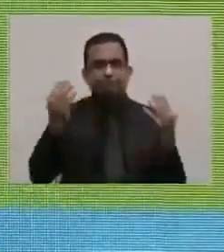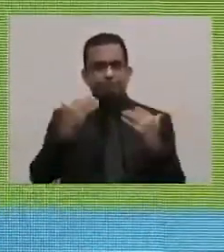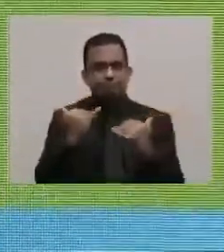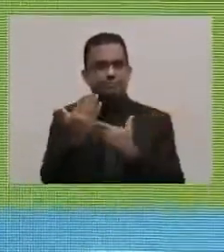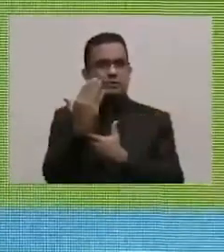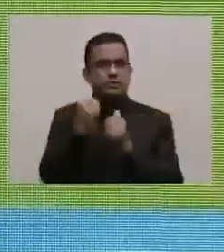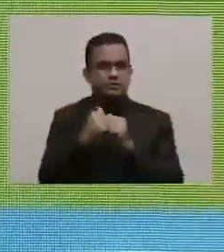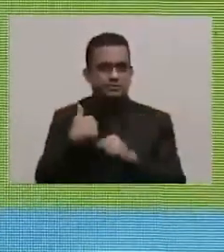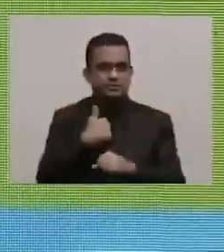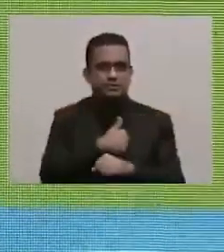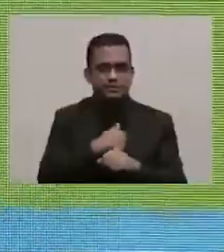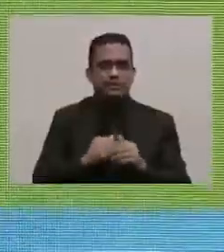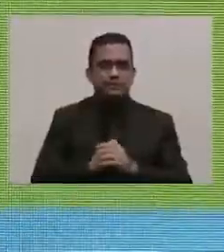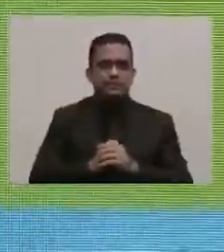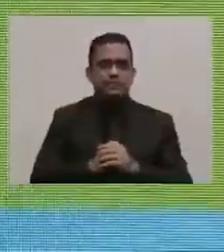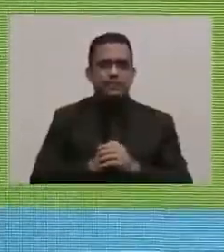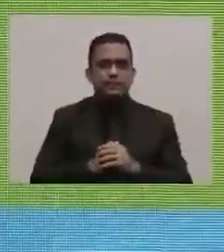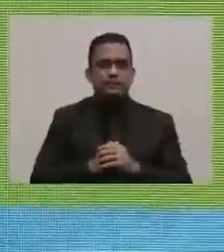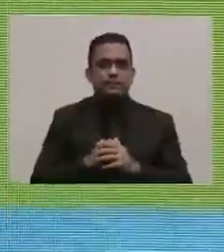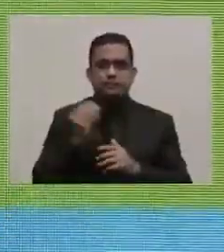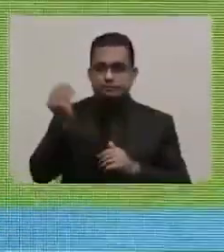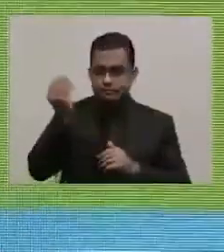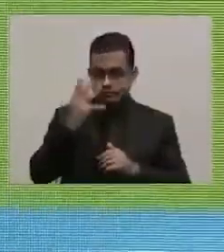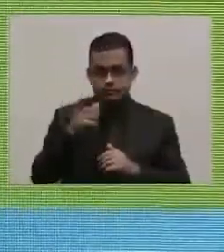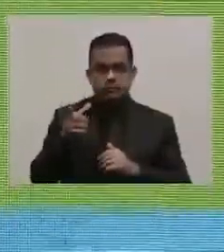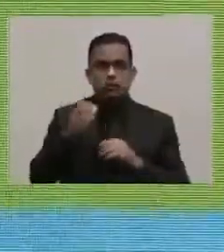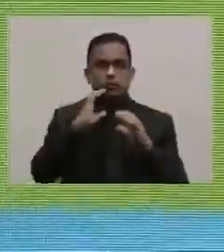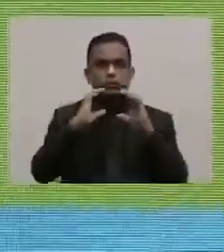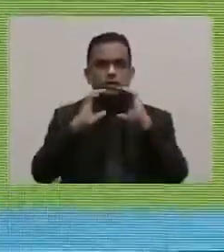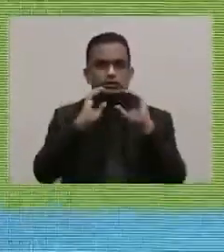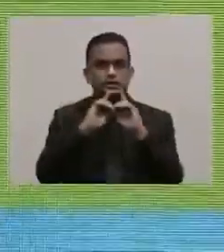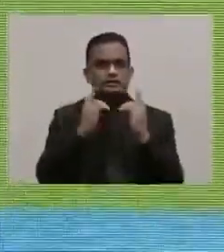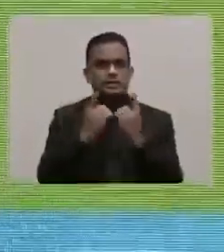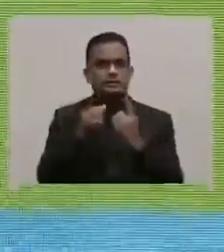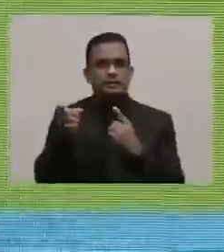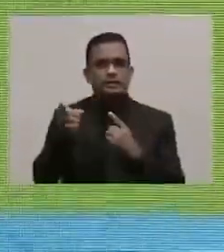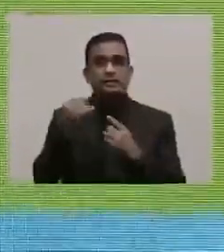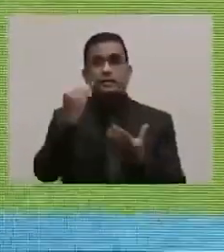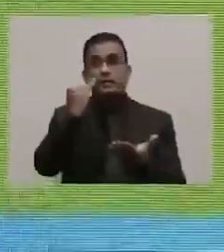con nosotros. Me informa el equipo de comunicación digital